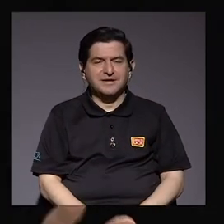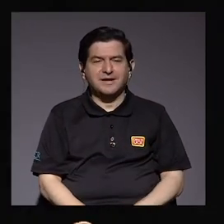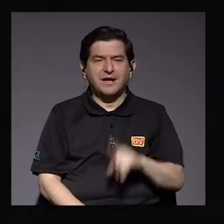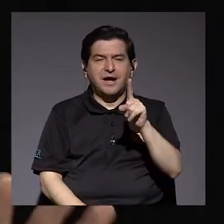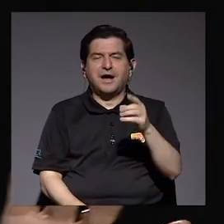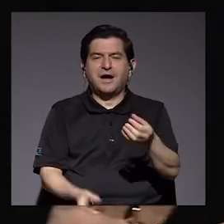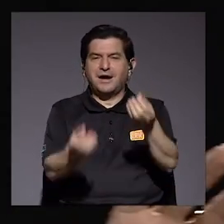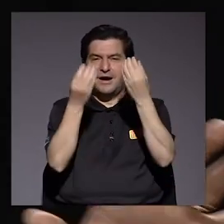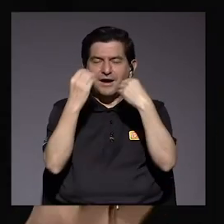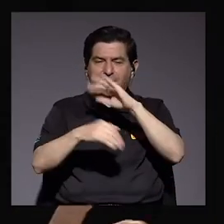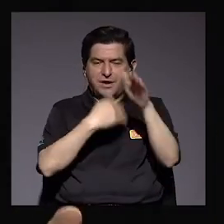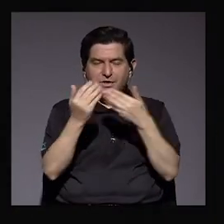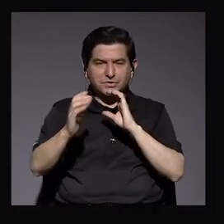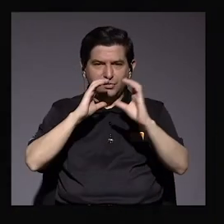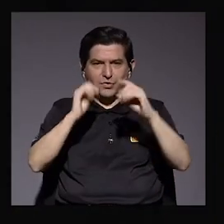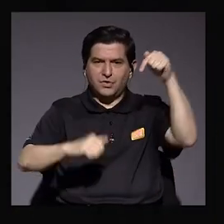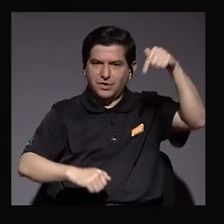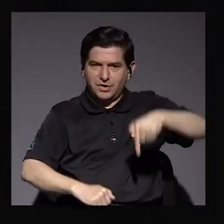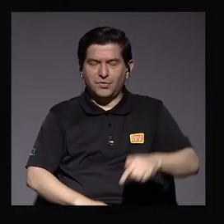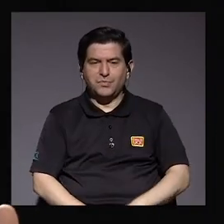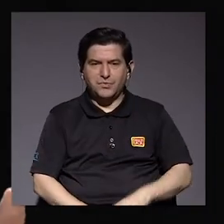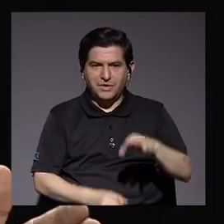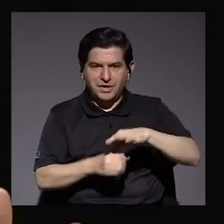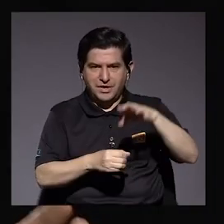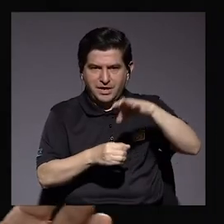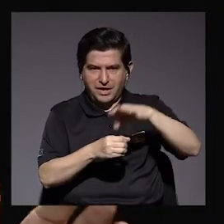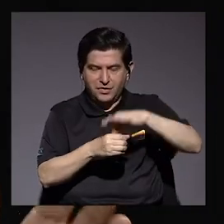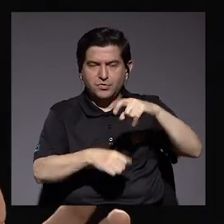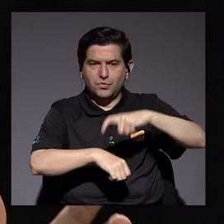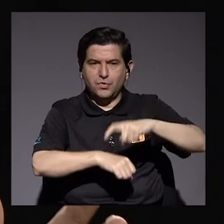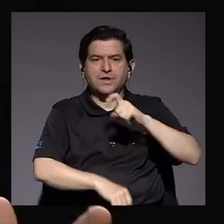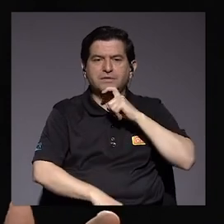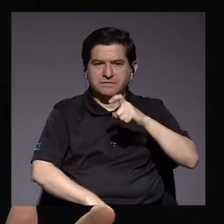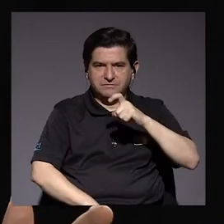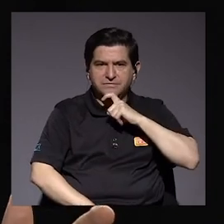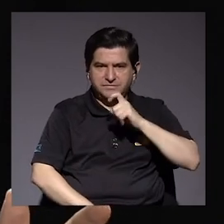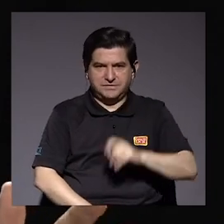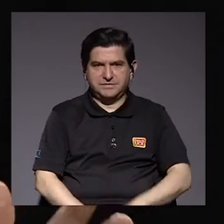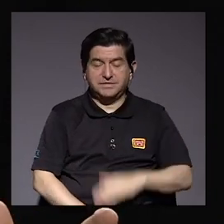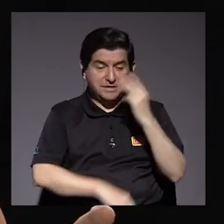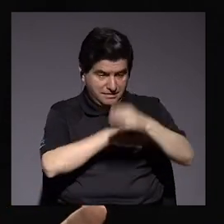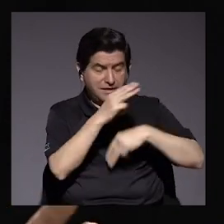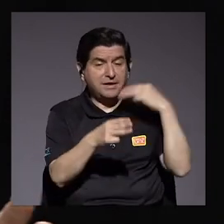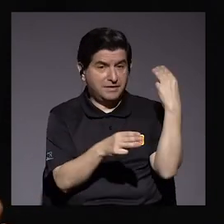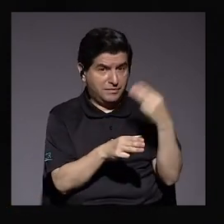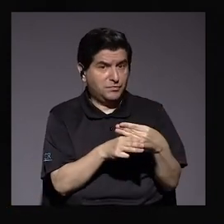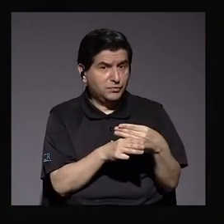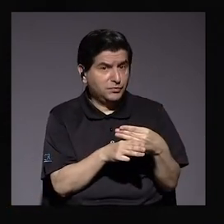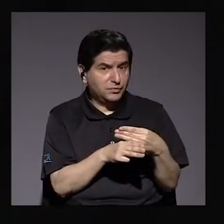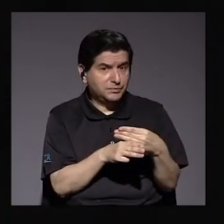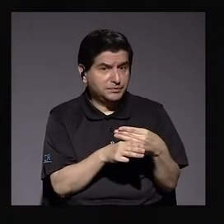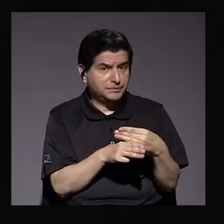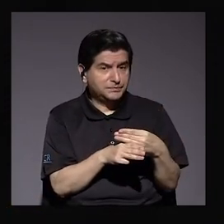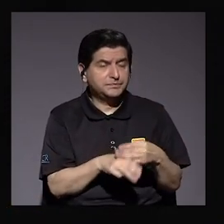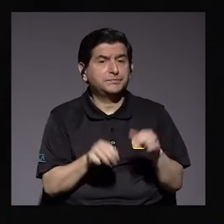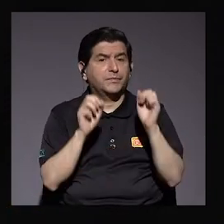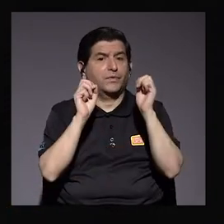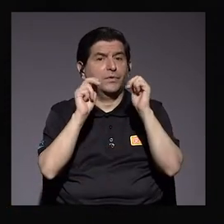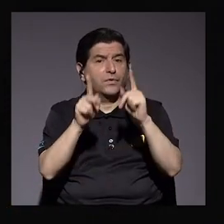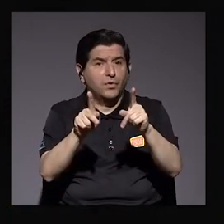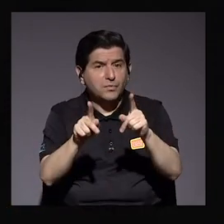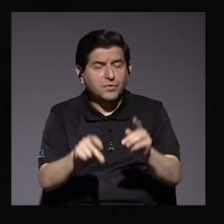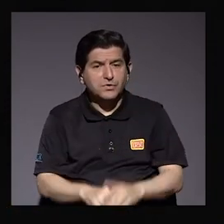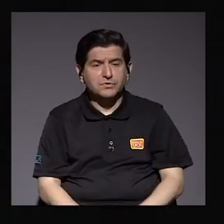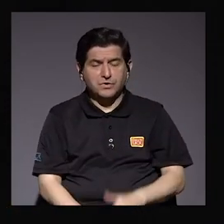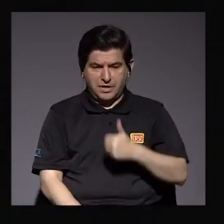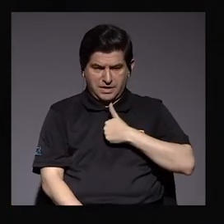de enseñanza, toda la conversación que hemos tenido hoy es que la agricultura vive un momento difícil mundialmente. La oportunidad